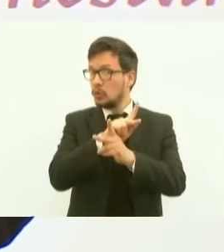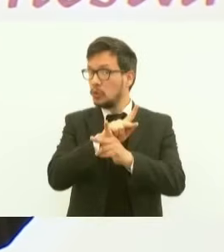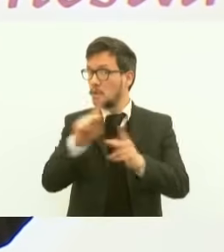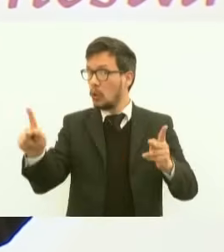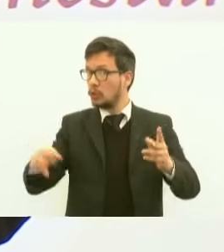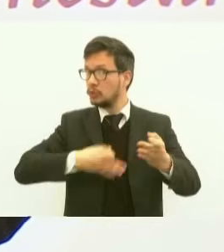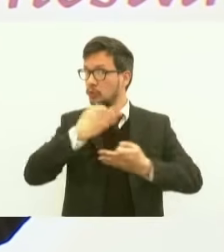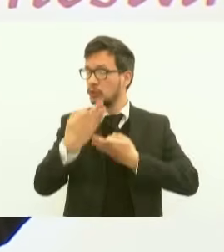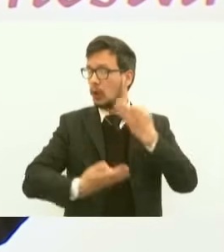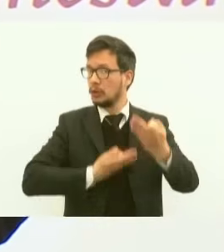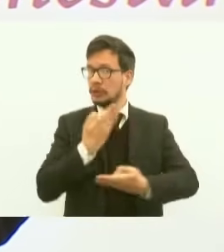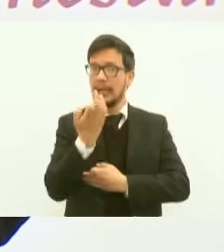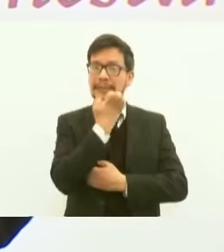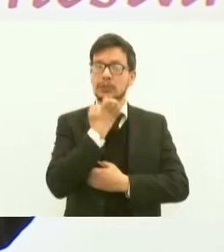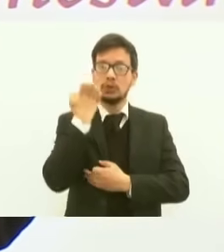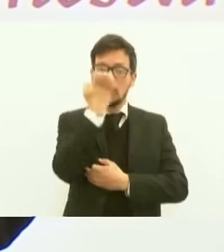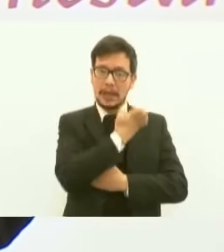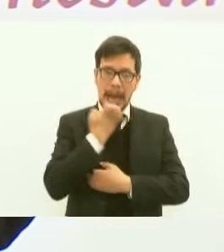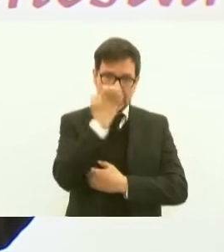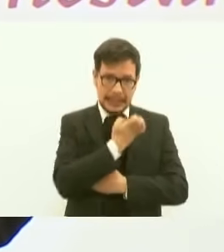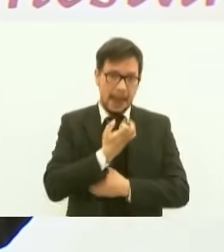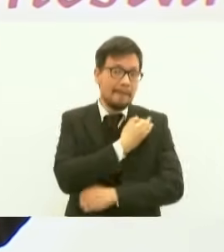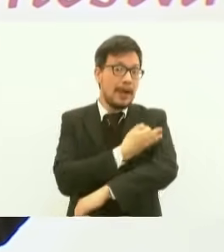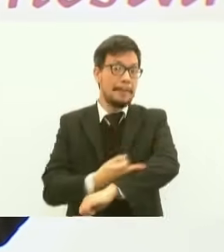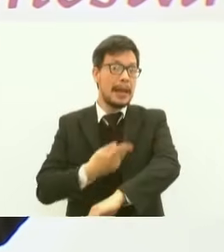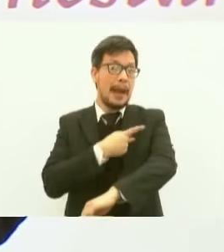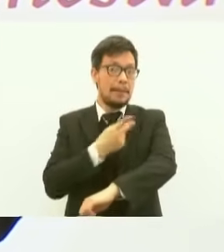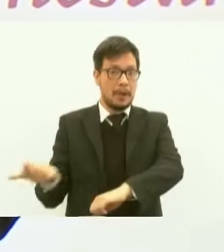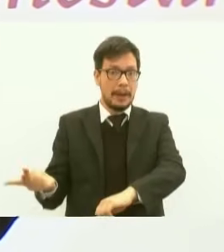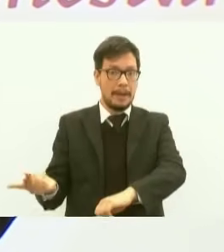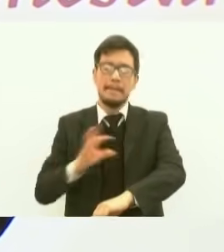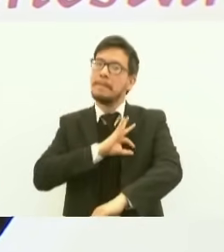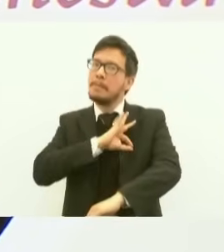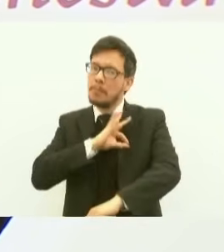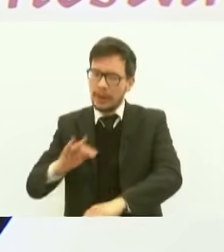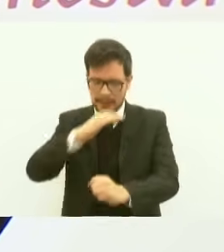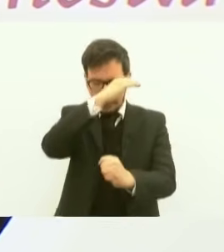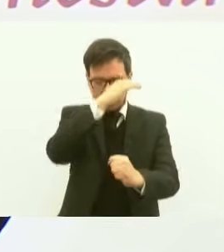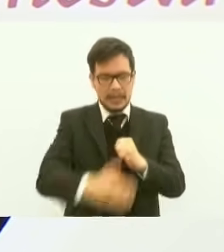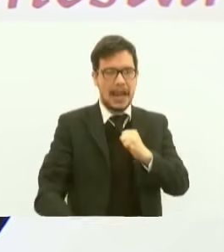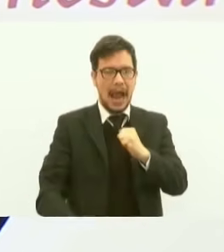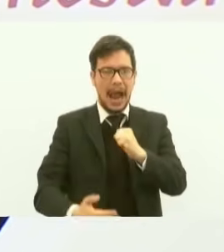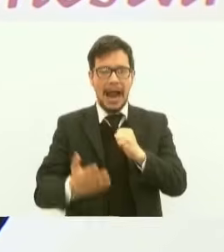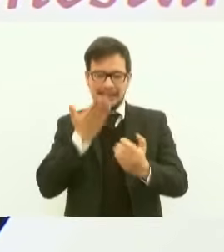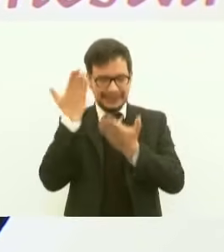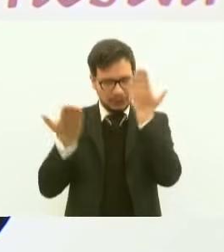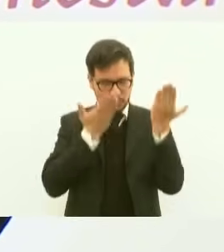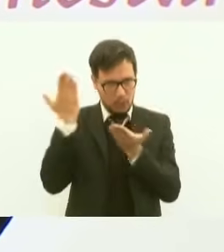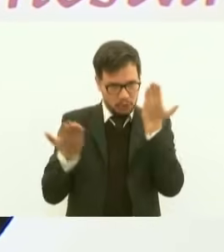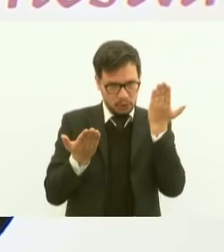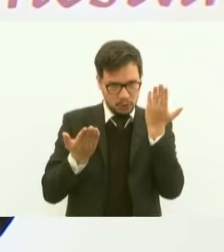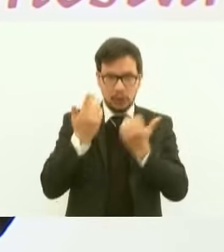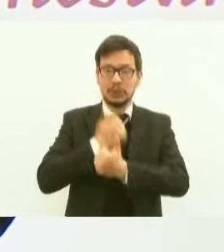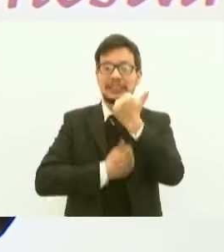de familias humildes puedan terminar sus estudios, sus carreras.